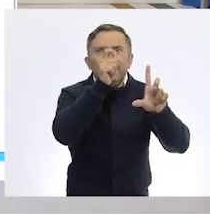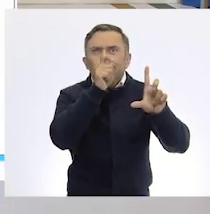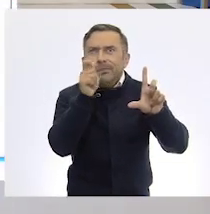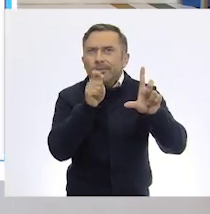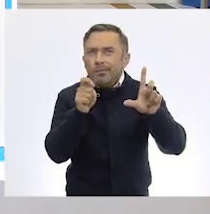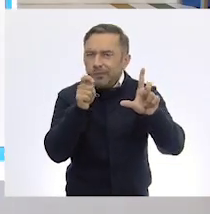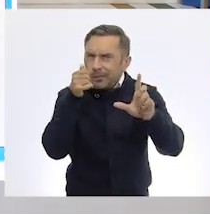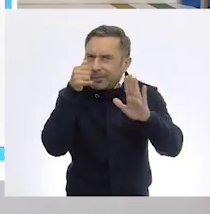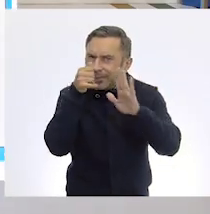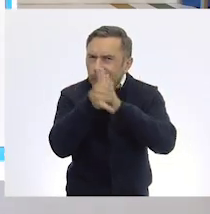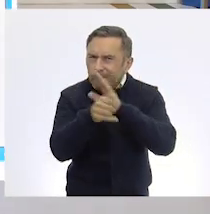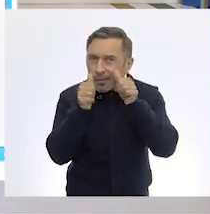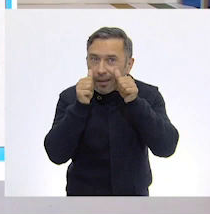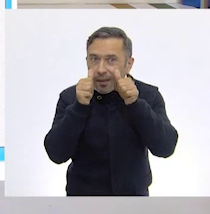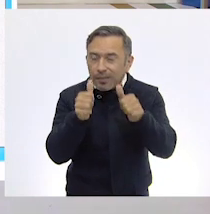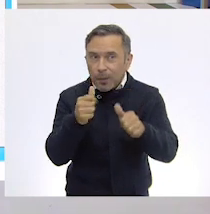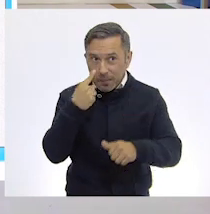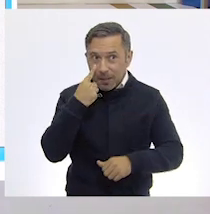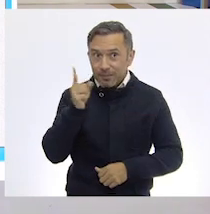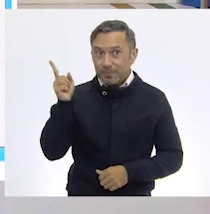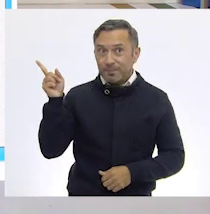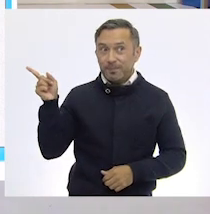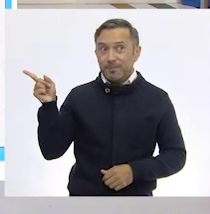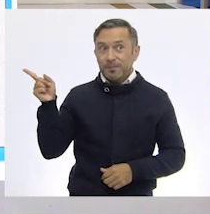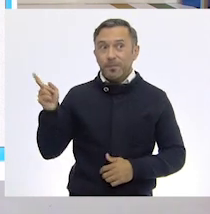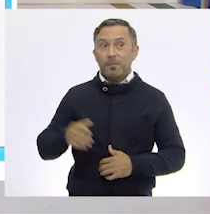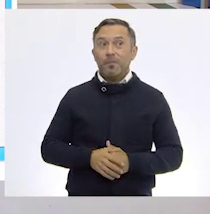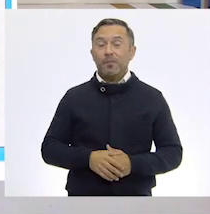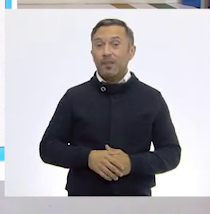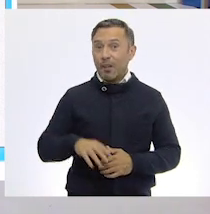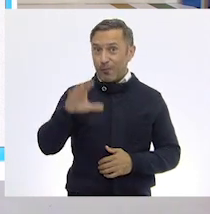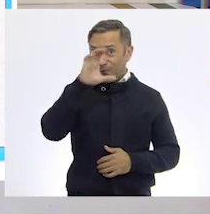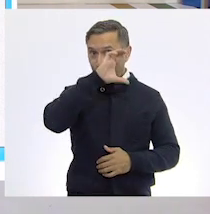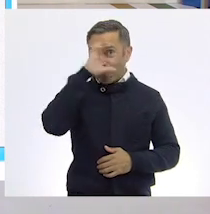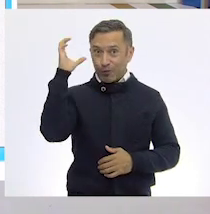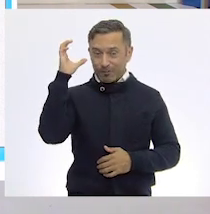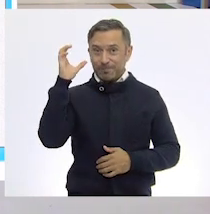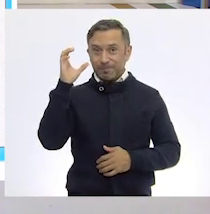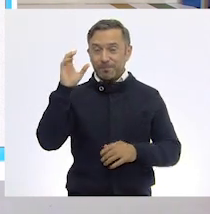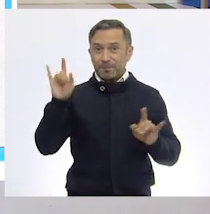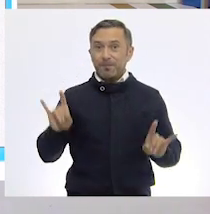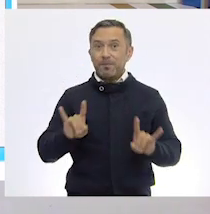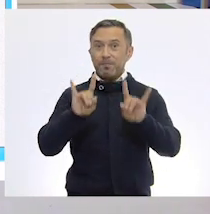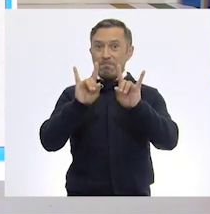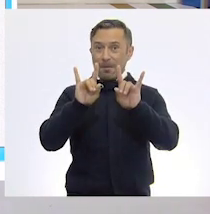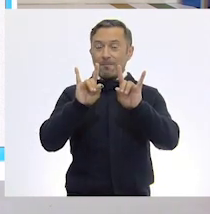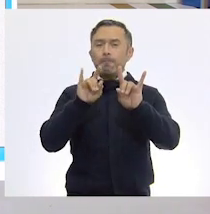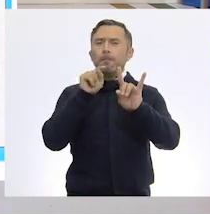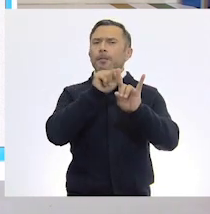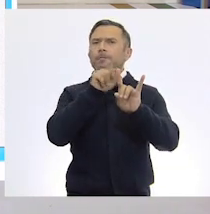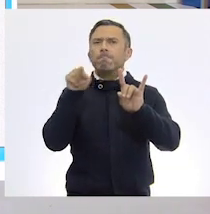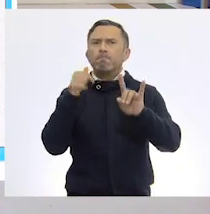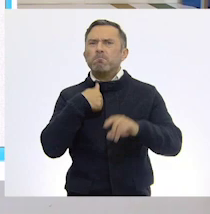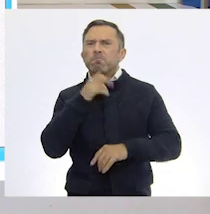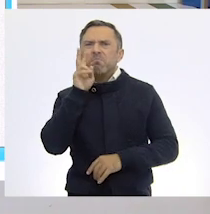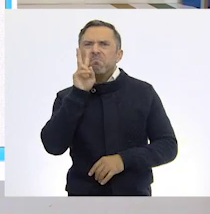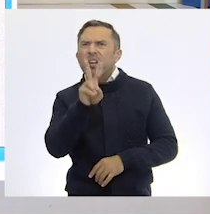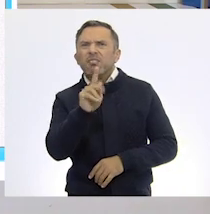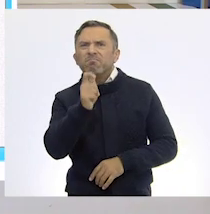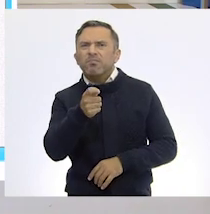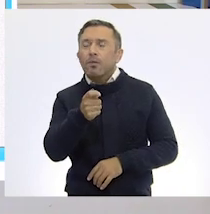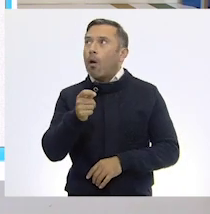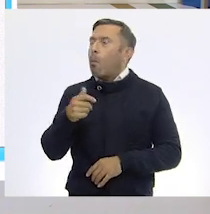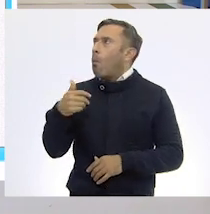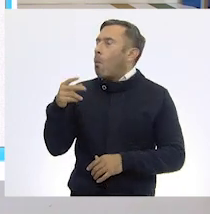Vamos a ver. Iniciar y vamos a ver qué vemos en estas imágenes. ¡Wow! Yo le digo,